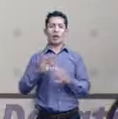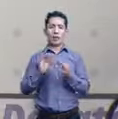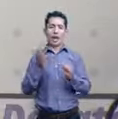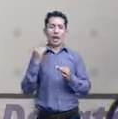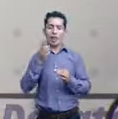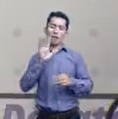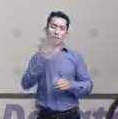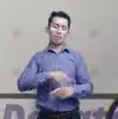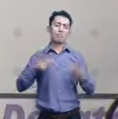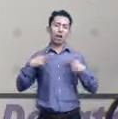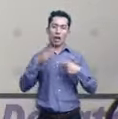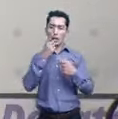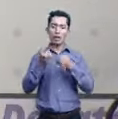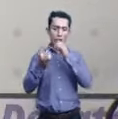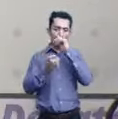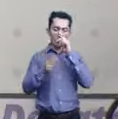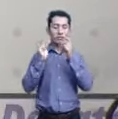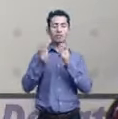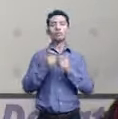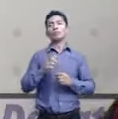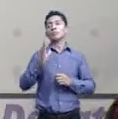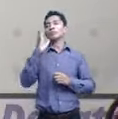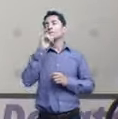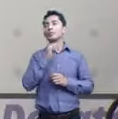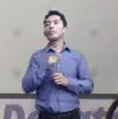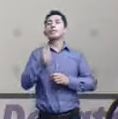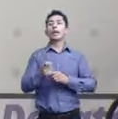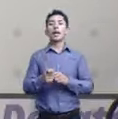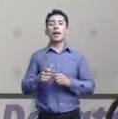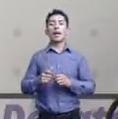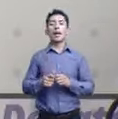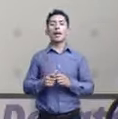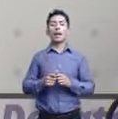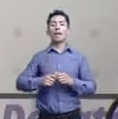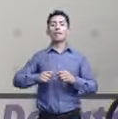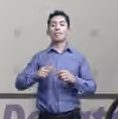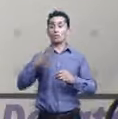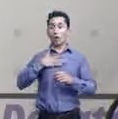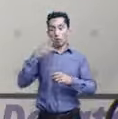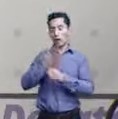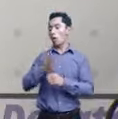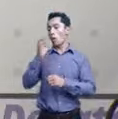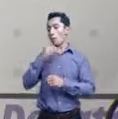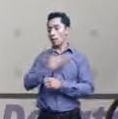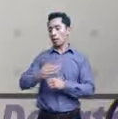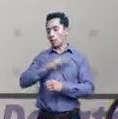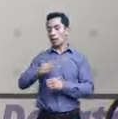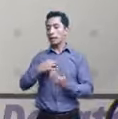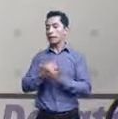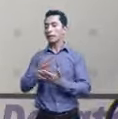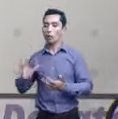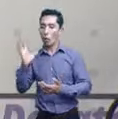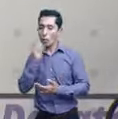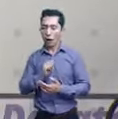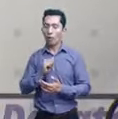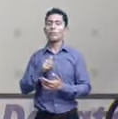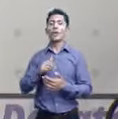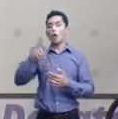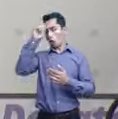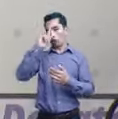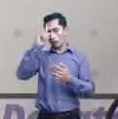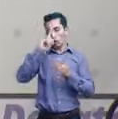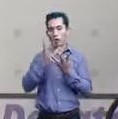la ciudadanía, no podemos hacer algo que no es del ámbito y competencia del presidente municipal. El Consejo